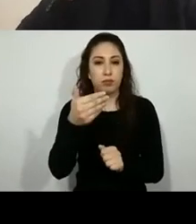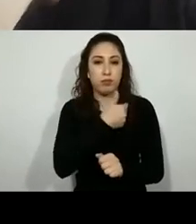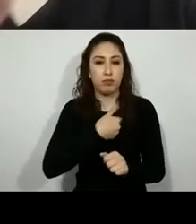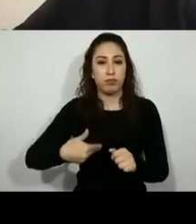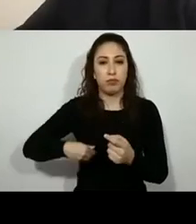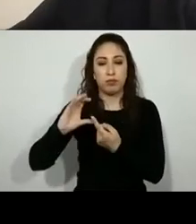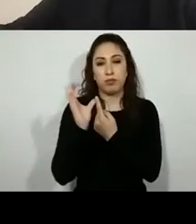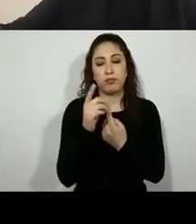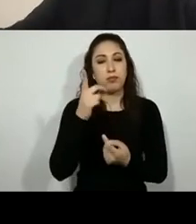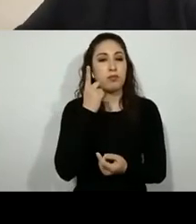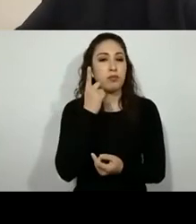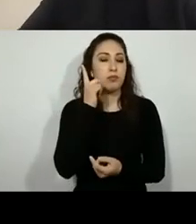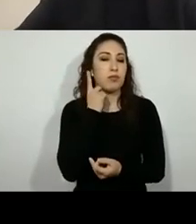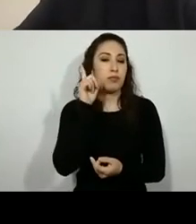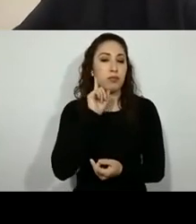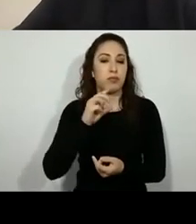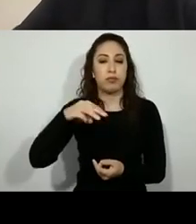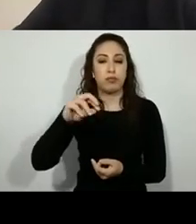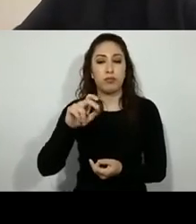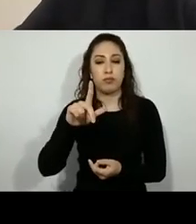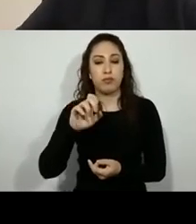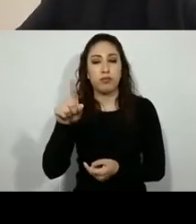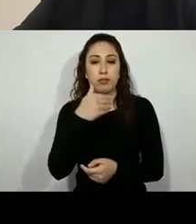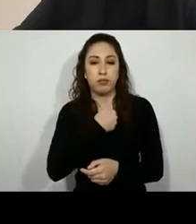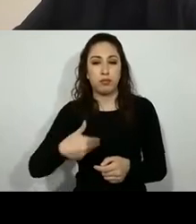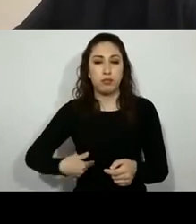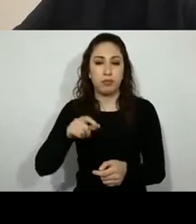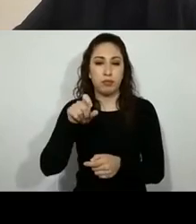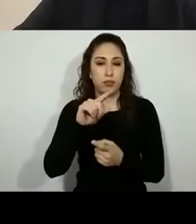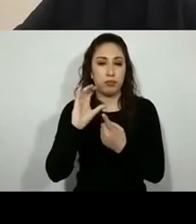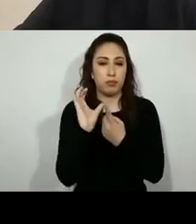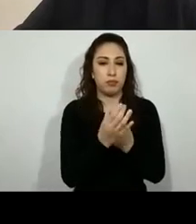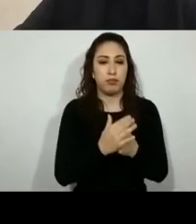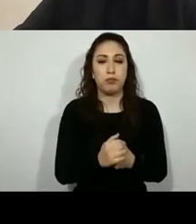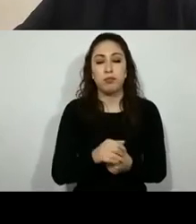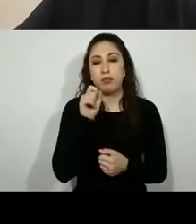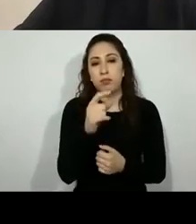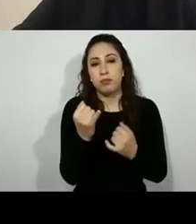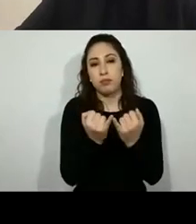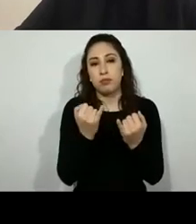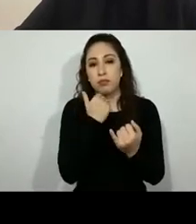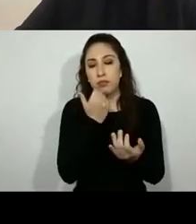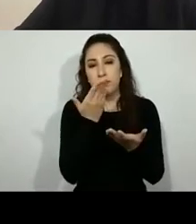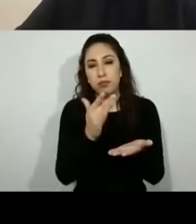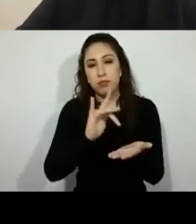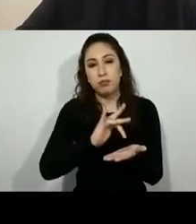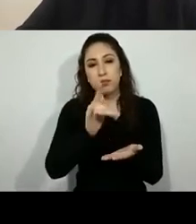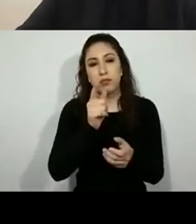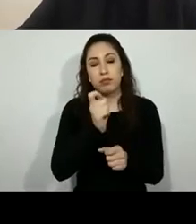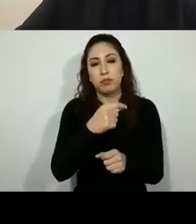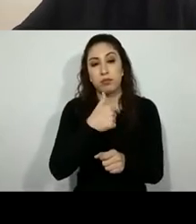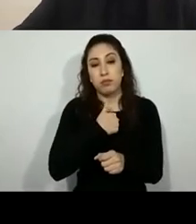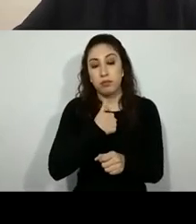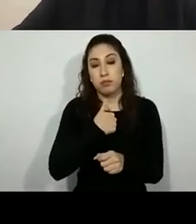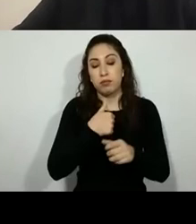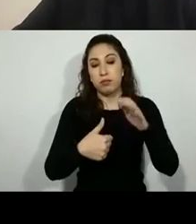González Rubio, presidenta de la comisión, y quiero también agradecer que se haya podido posponer